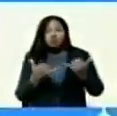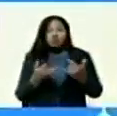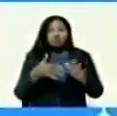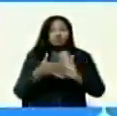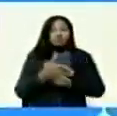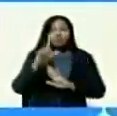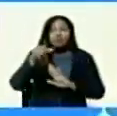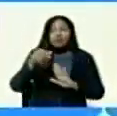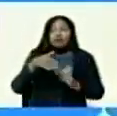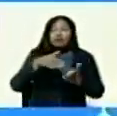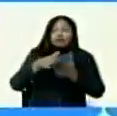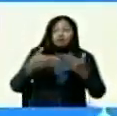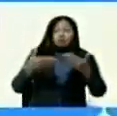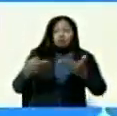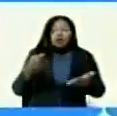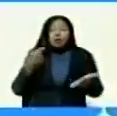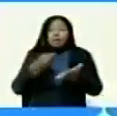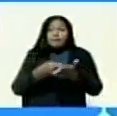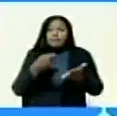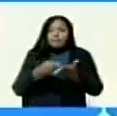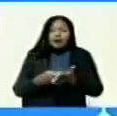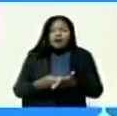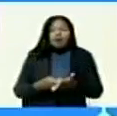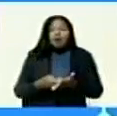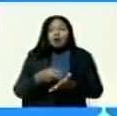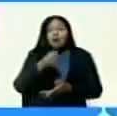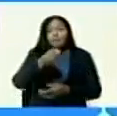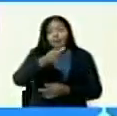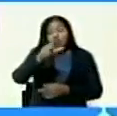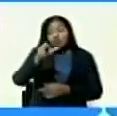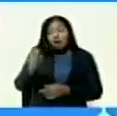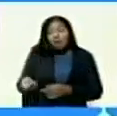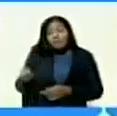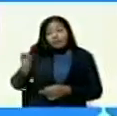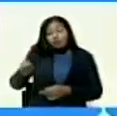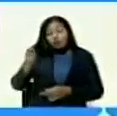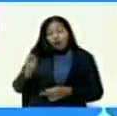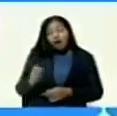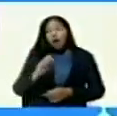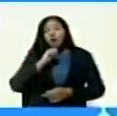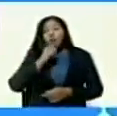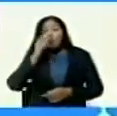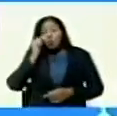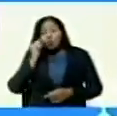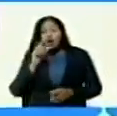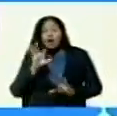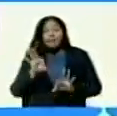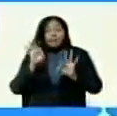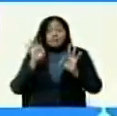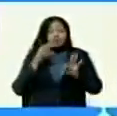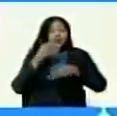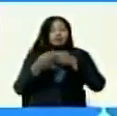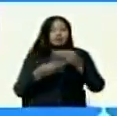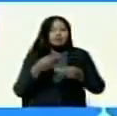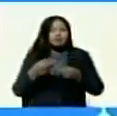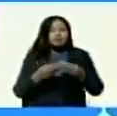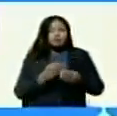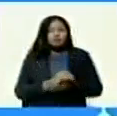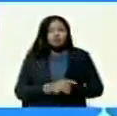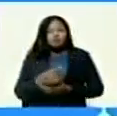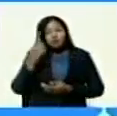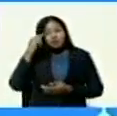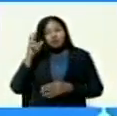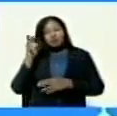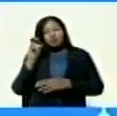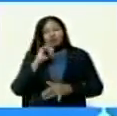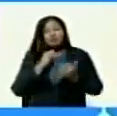que garantizamos el pago a nuestros pensionados, a nuestros abuelos, a nuestras abuelas, con un operativo especial a partir del día viernes y